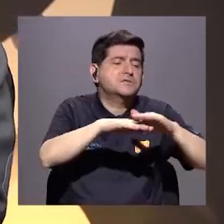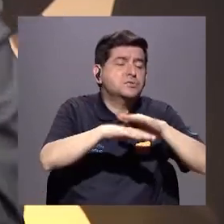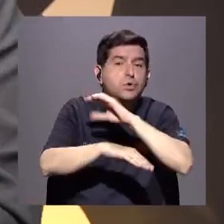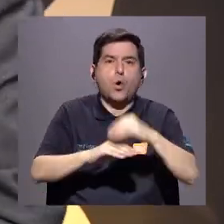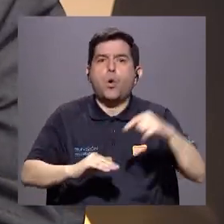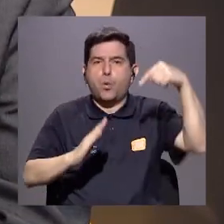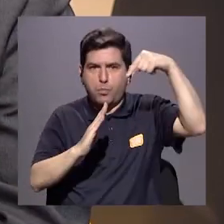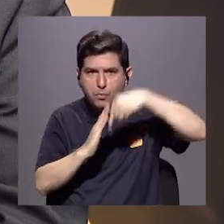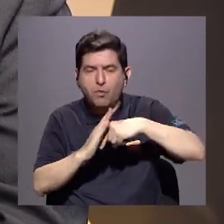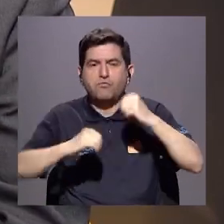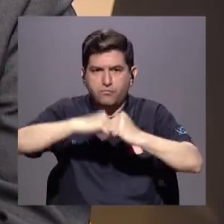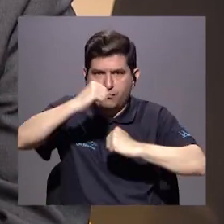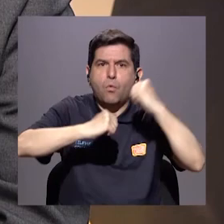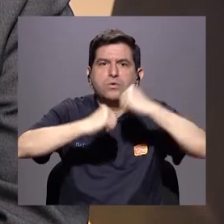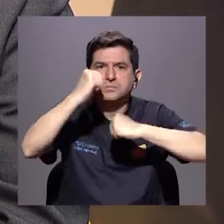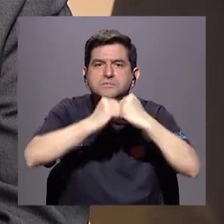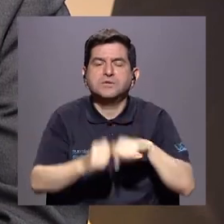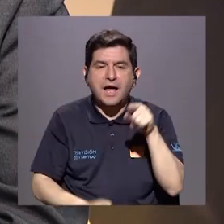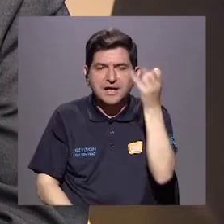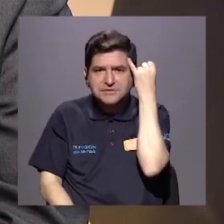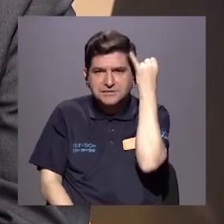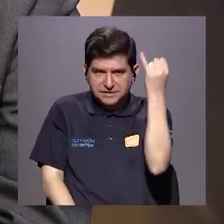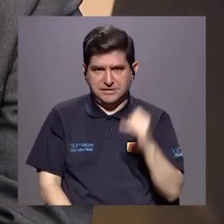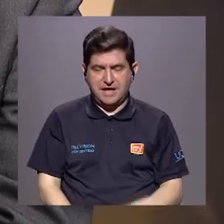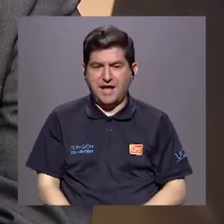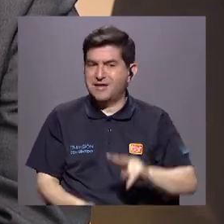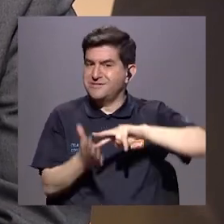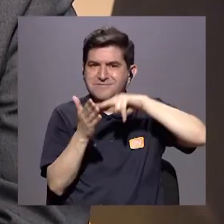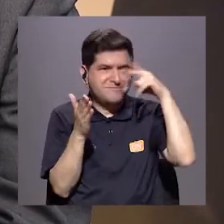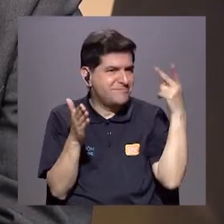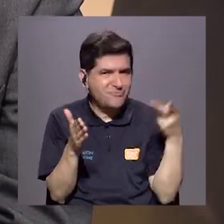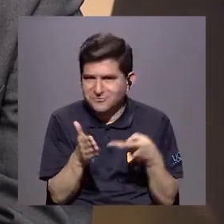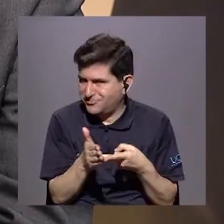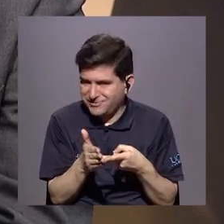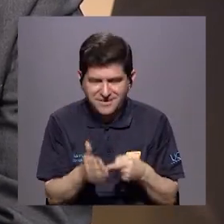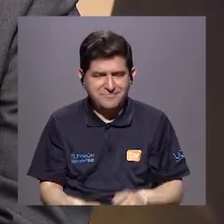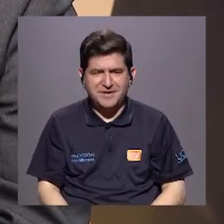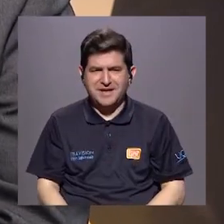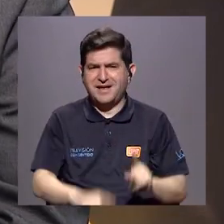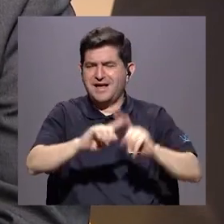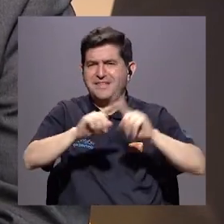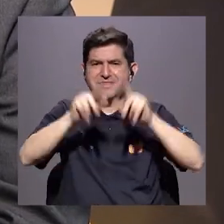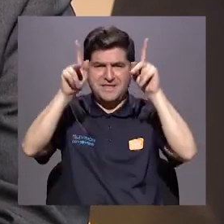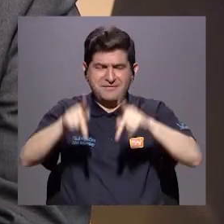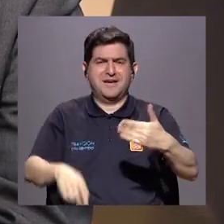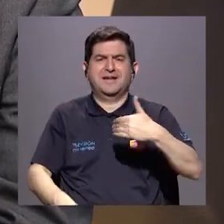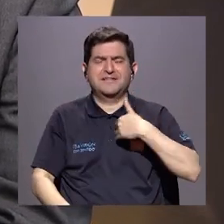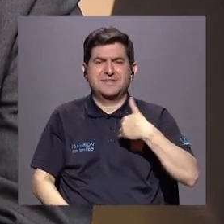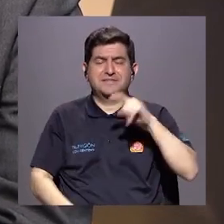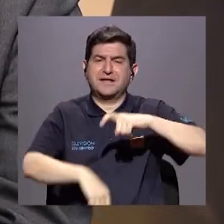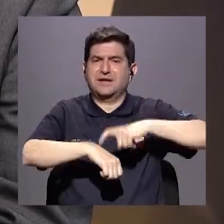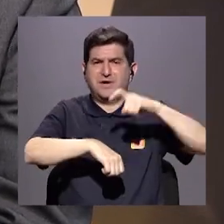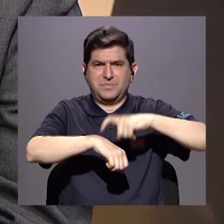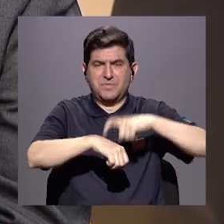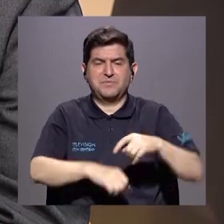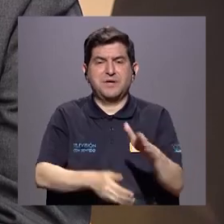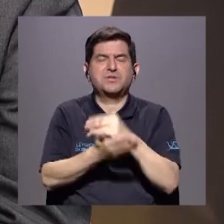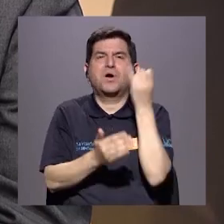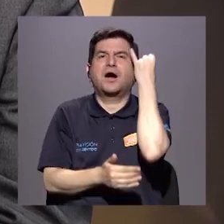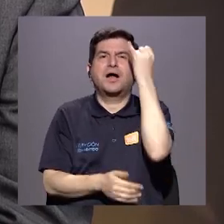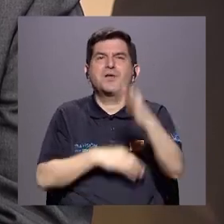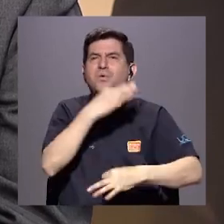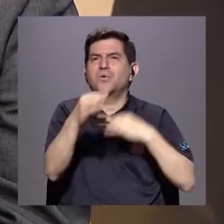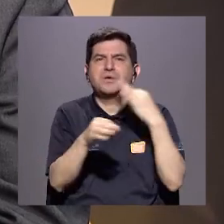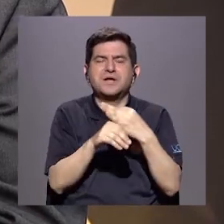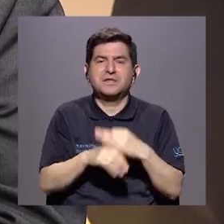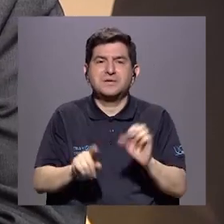puede ser bastante más estructurada esa es la ideación eso no significa y puede ser que muchas personas hayamos tenido en algún momento alguna